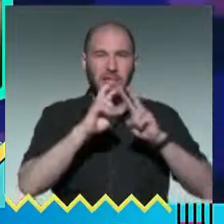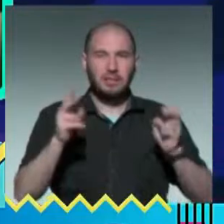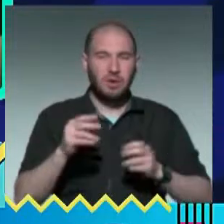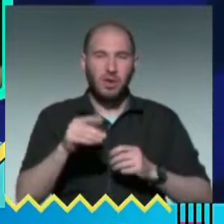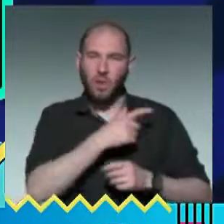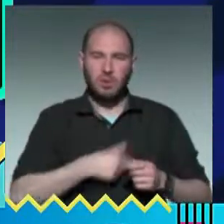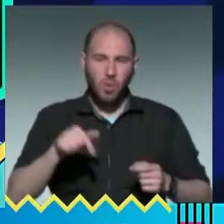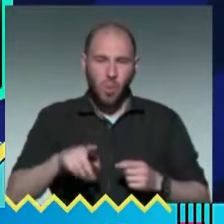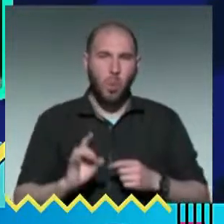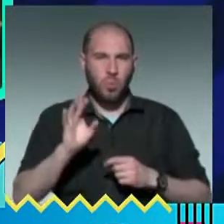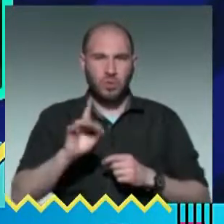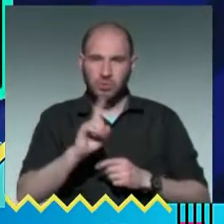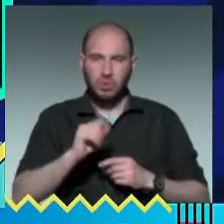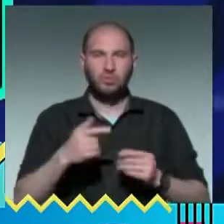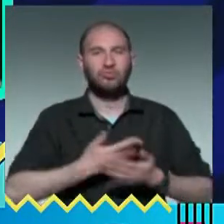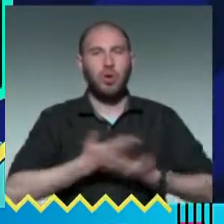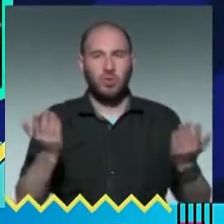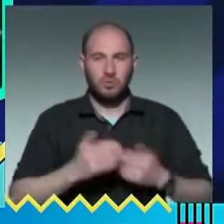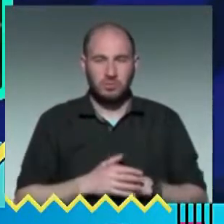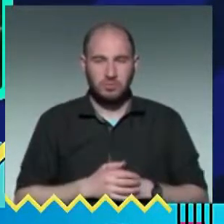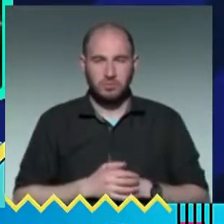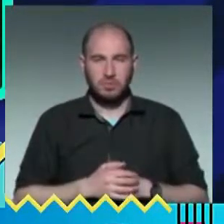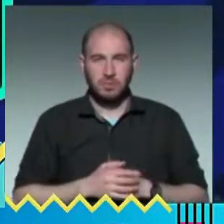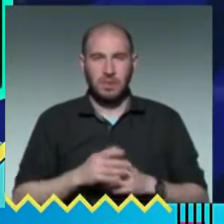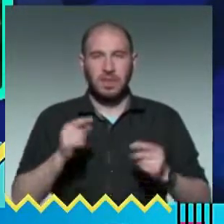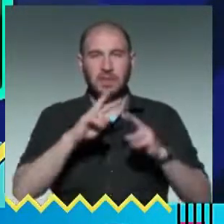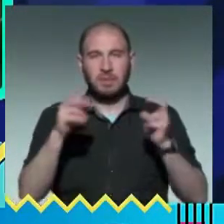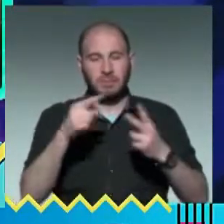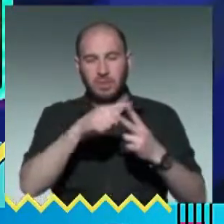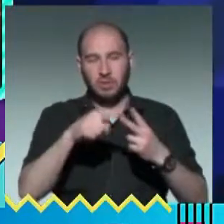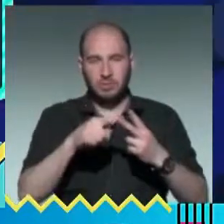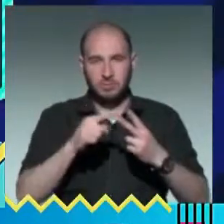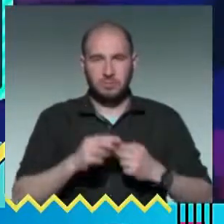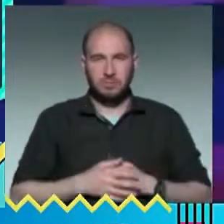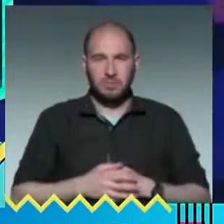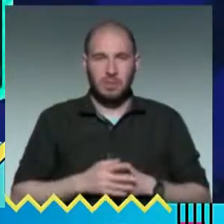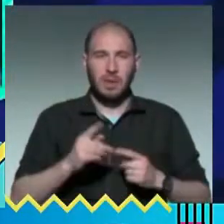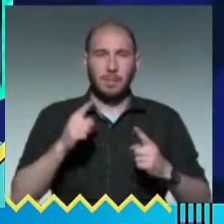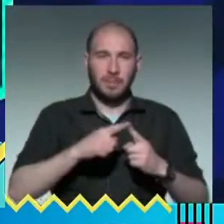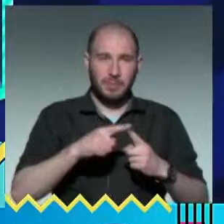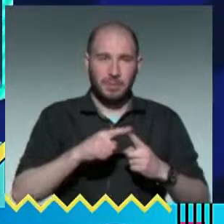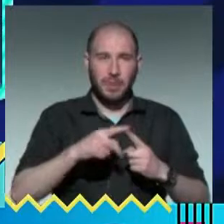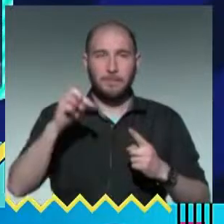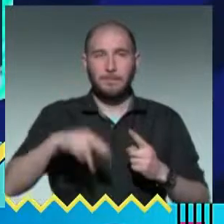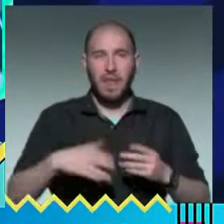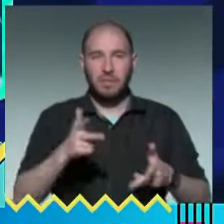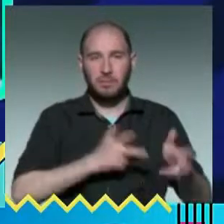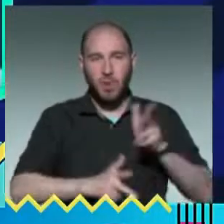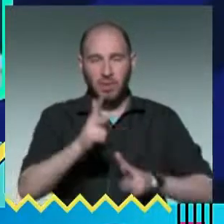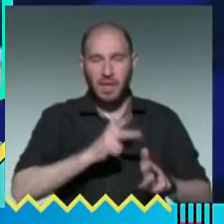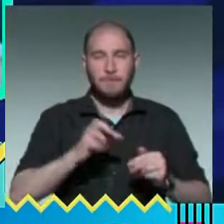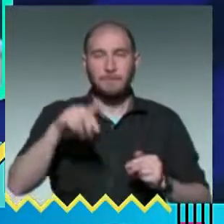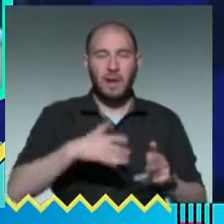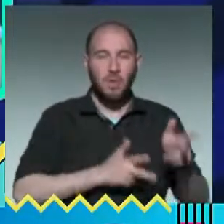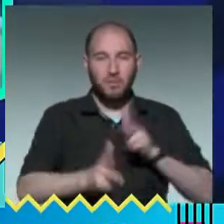propia de un gobierno, sino que sea de todos, sobre todo en dos aspectos. Primero, que el plan de movilidad, un plan de